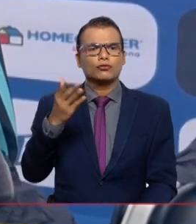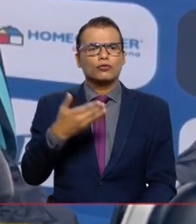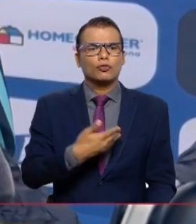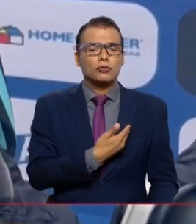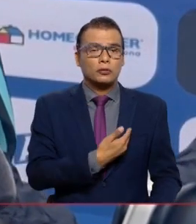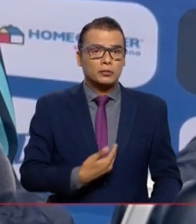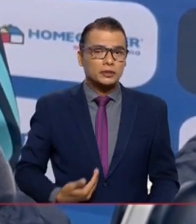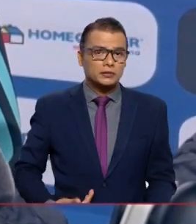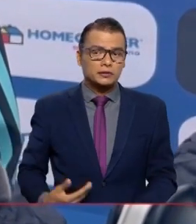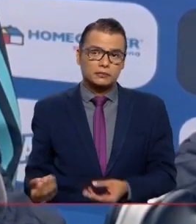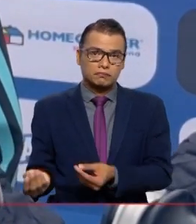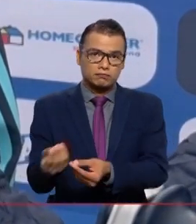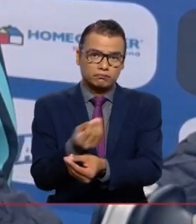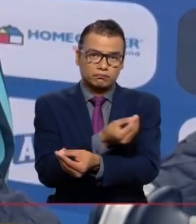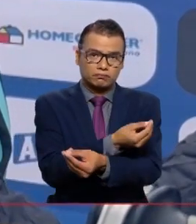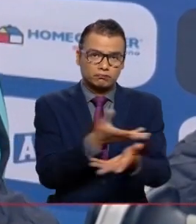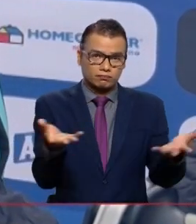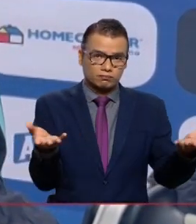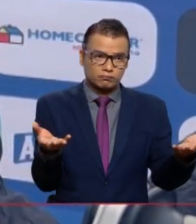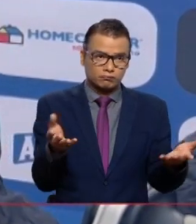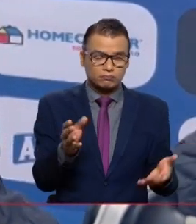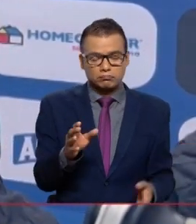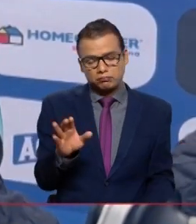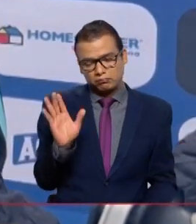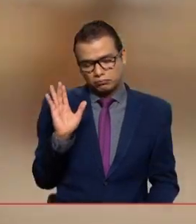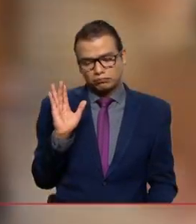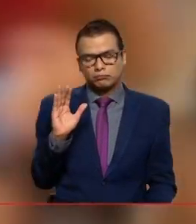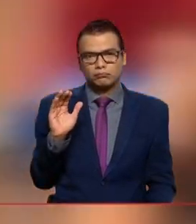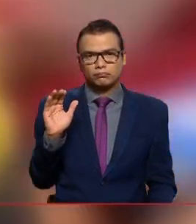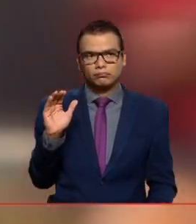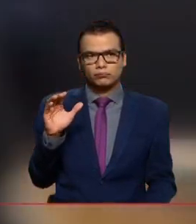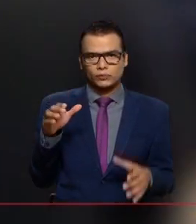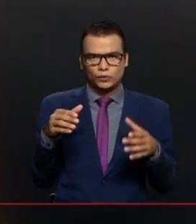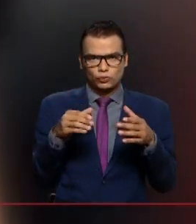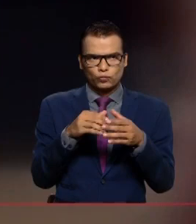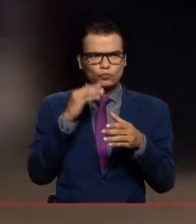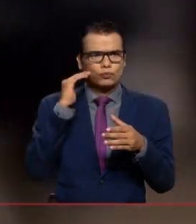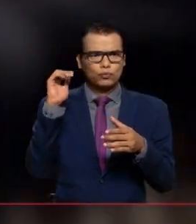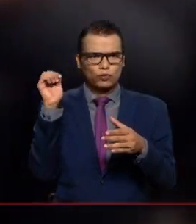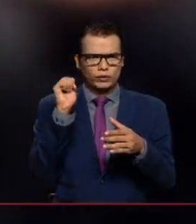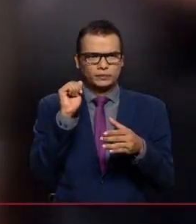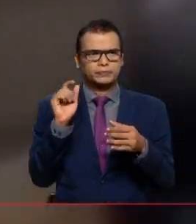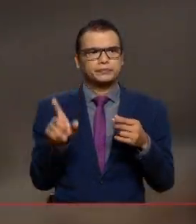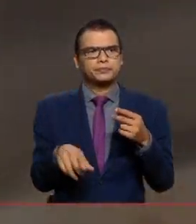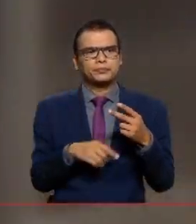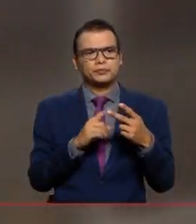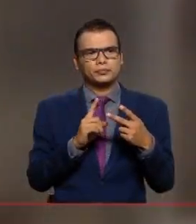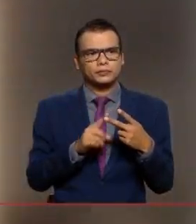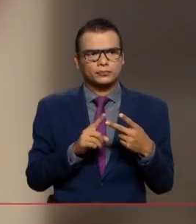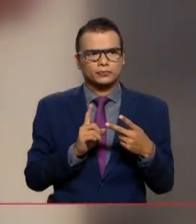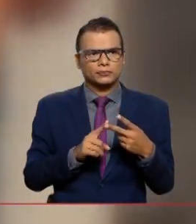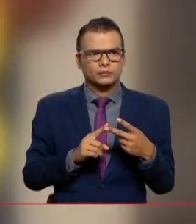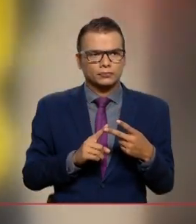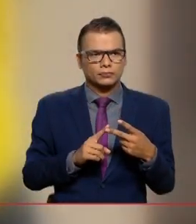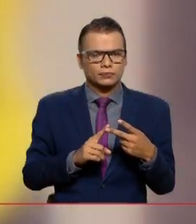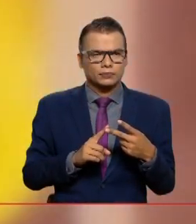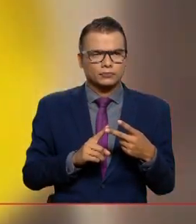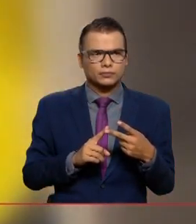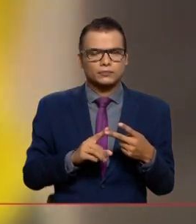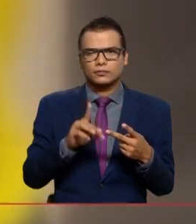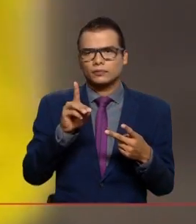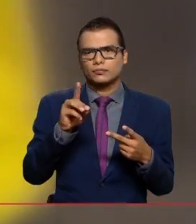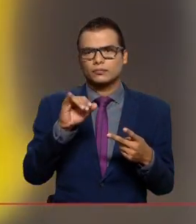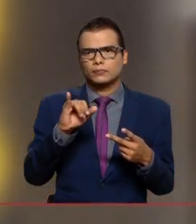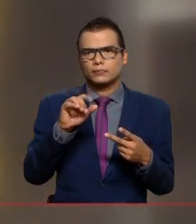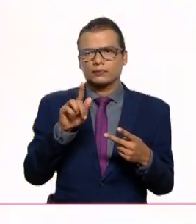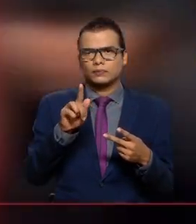le dio ese regalo a nuestras jugadoras. Y el segundo fue un regalo de DiFútbol.